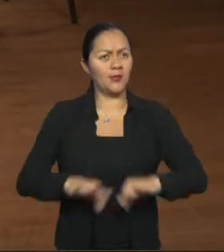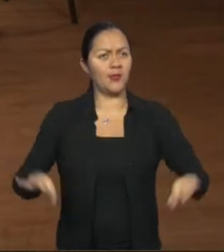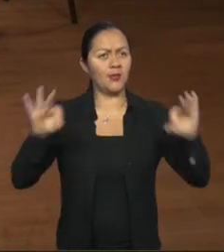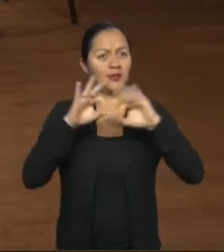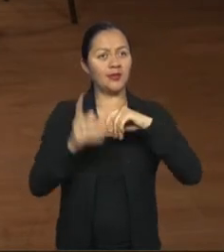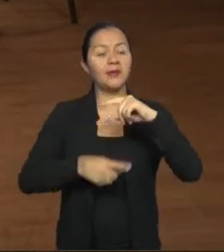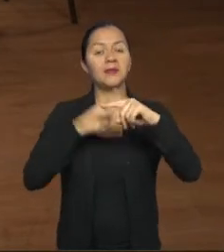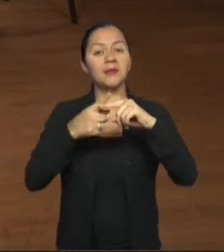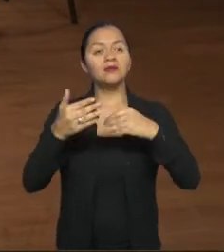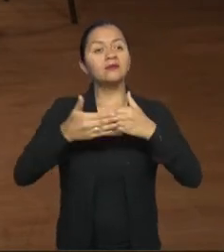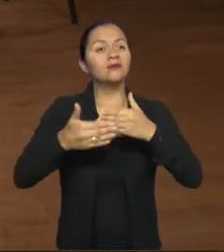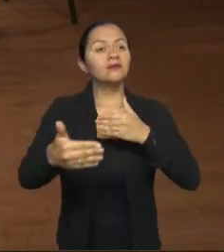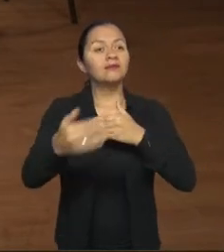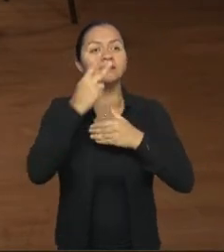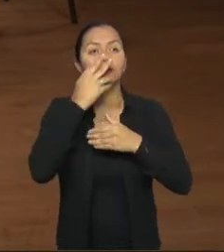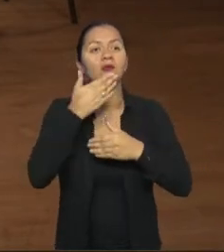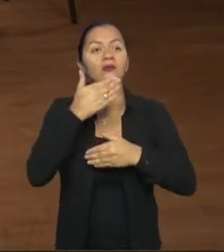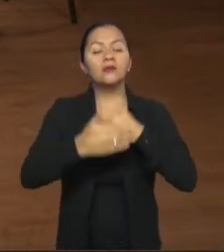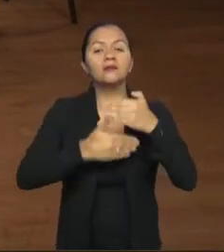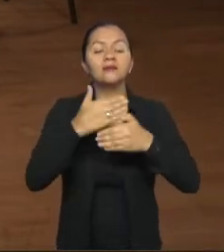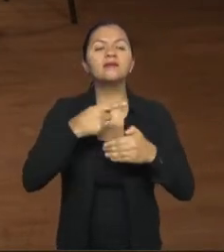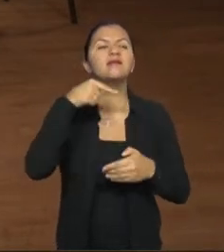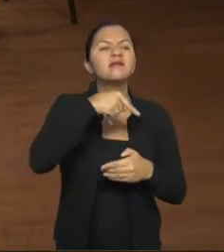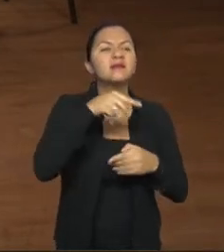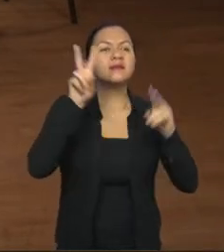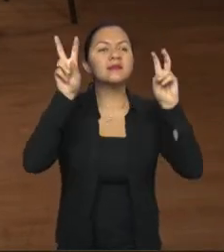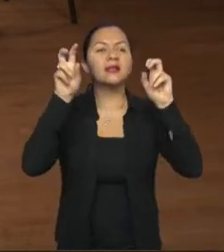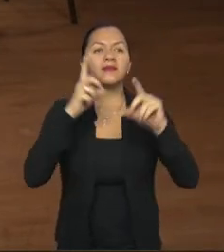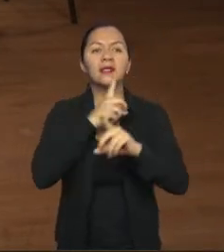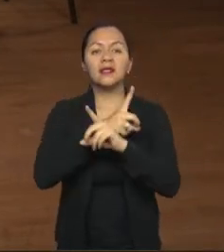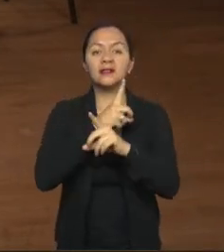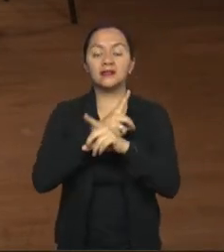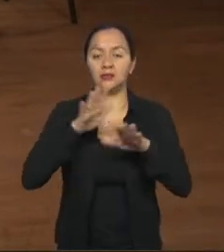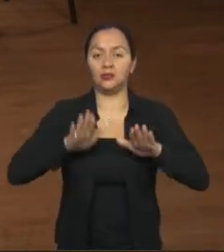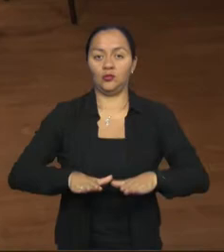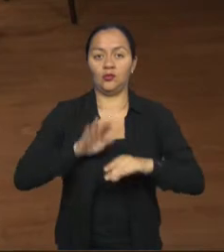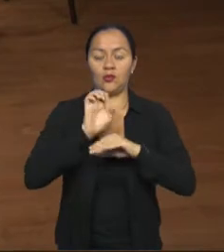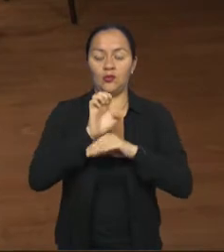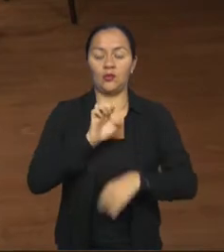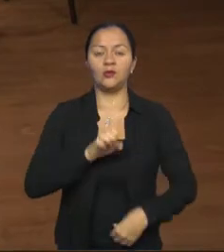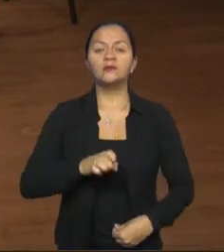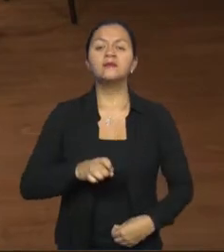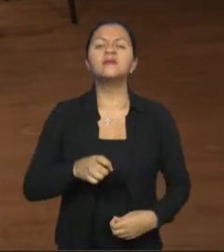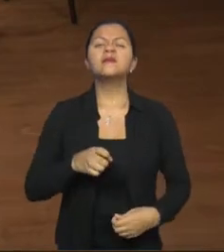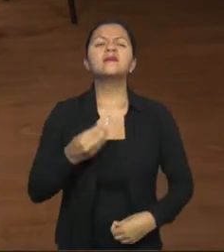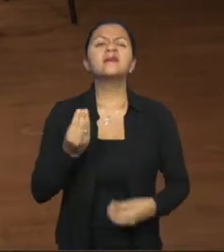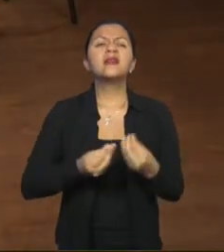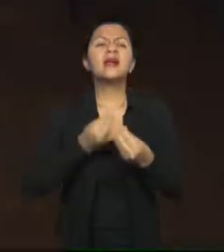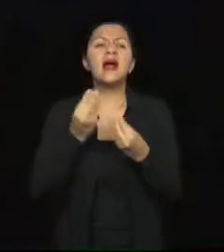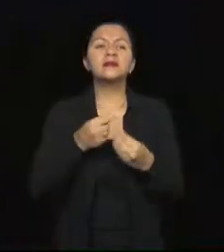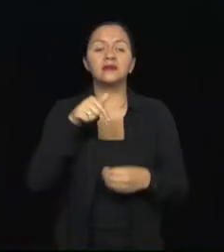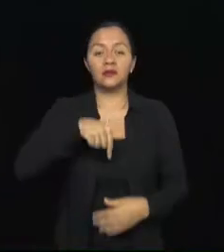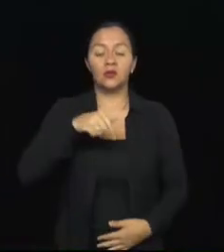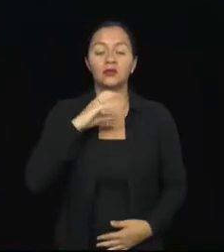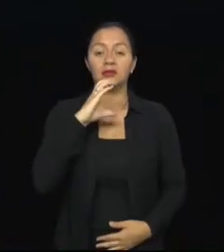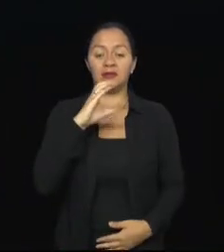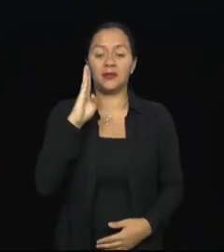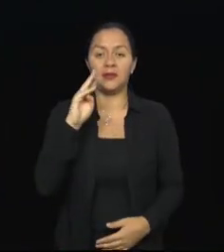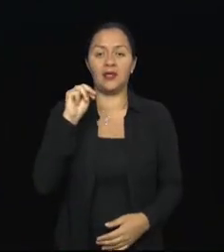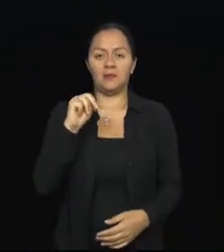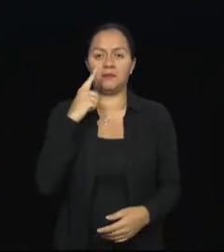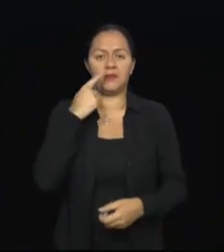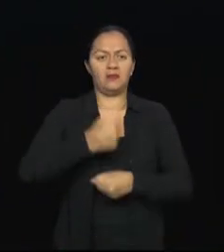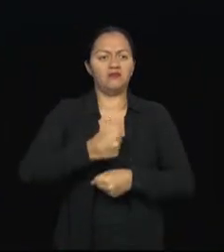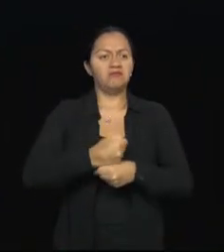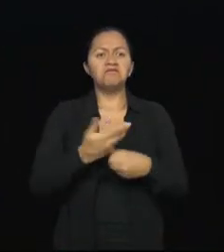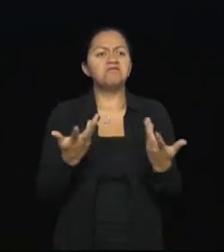sido durante el momento en el ámbito de discapacidades aquí en el país. ¿Qué hace la CBM principalmente y a